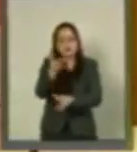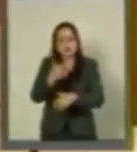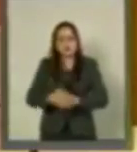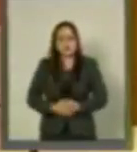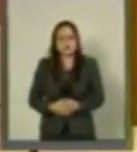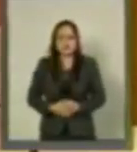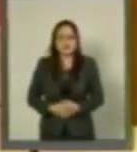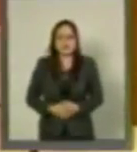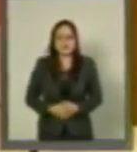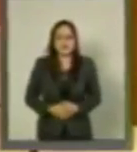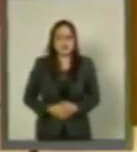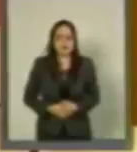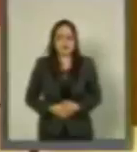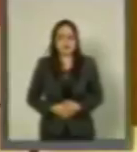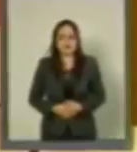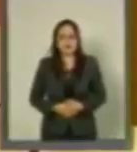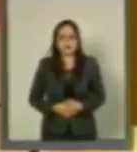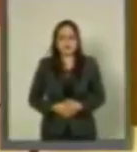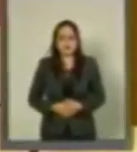Cárdenas.